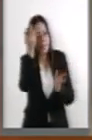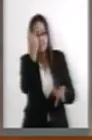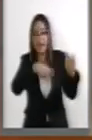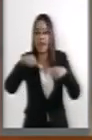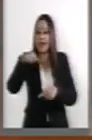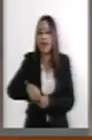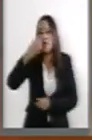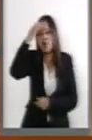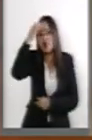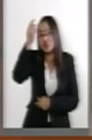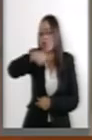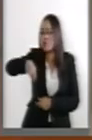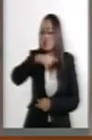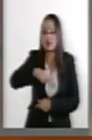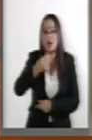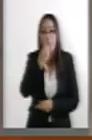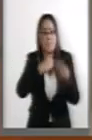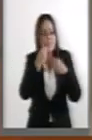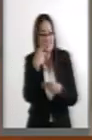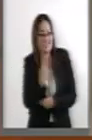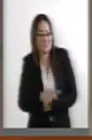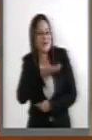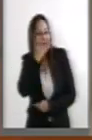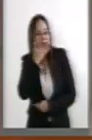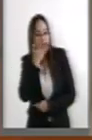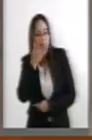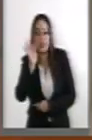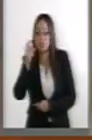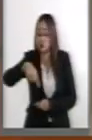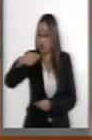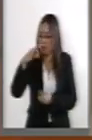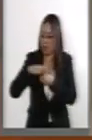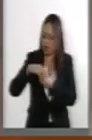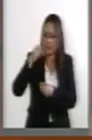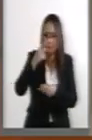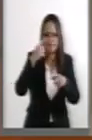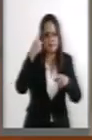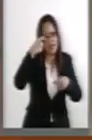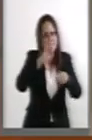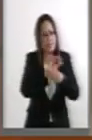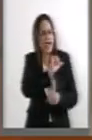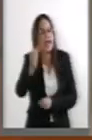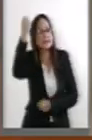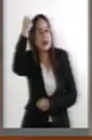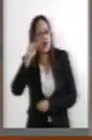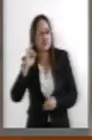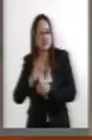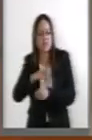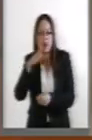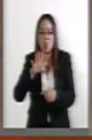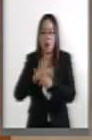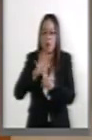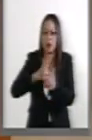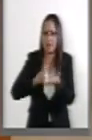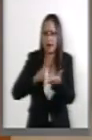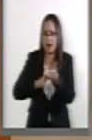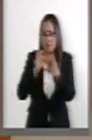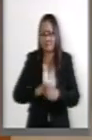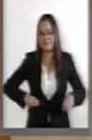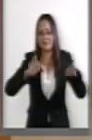conocer nuestra gastronomía. Sé que votarán a favor por Sinaloa y por la riqueza de sus alimentos. Muchas